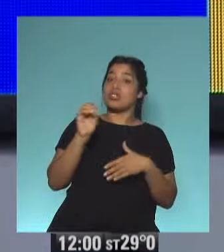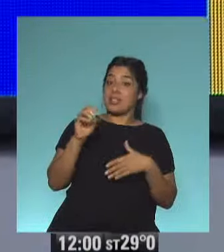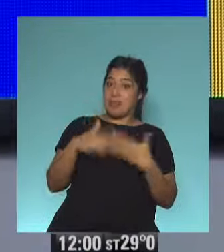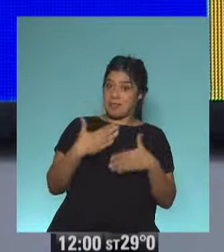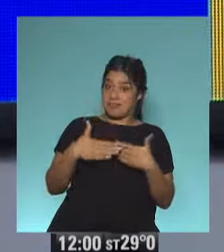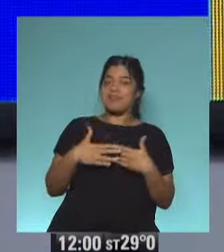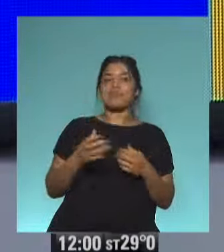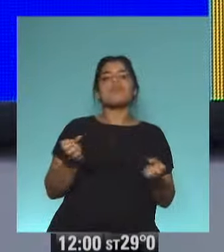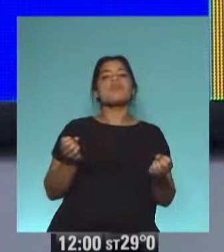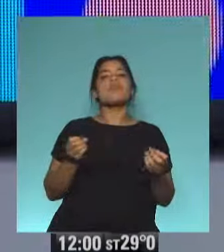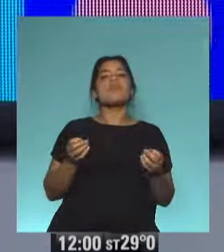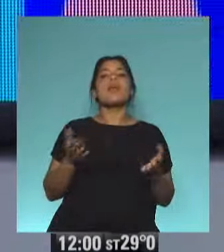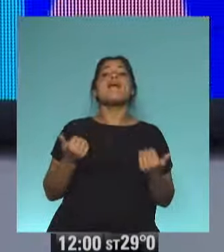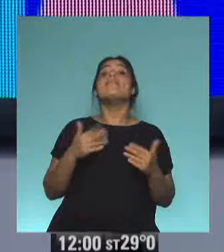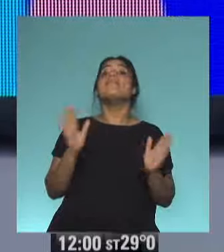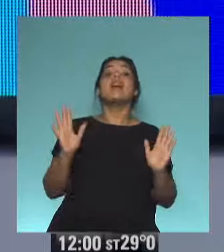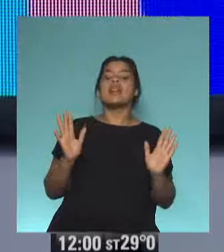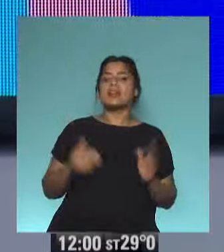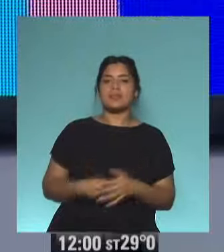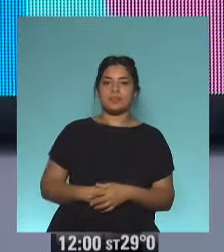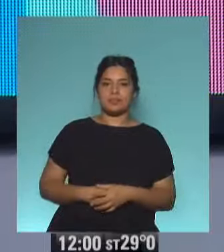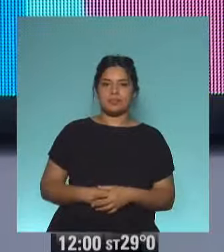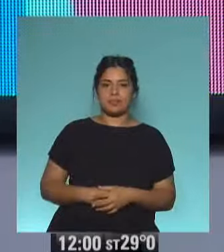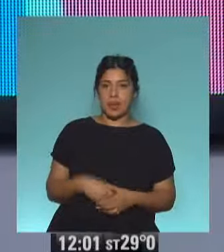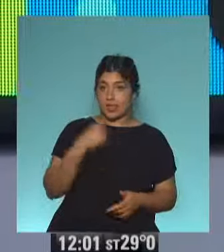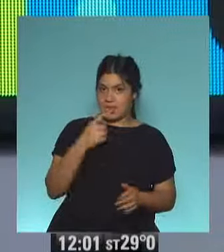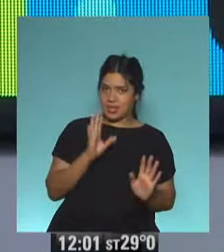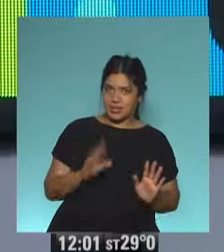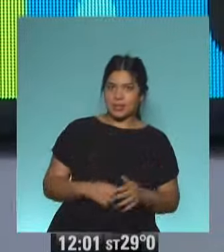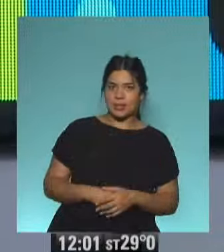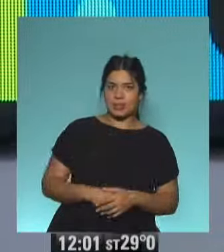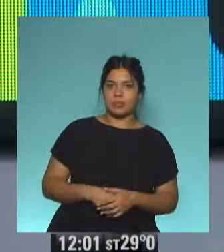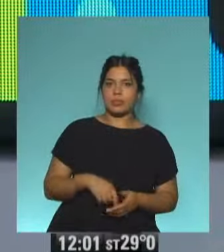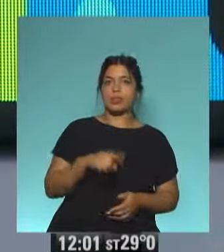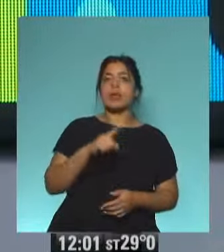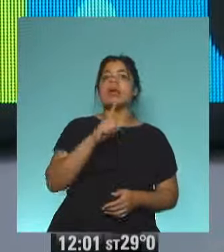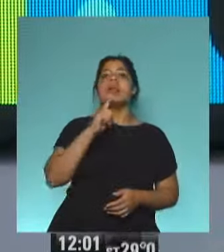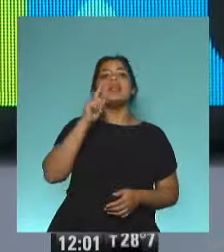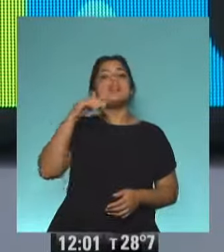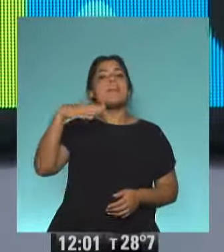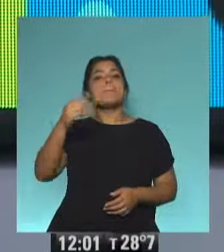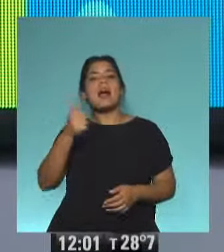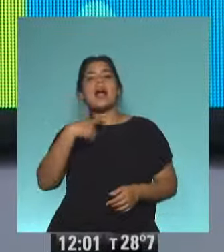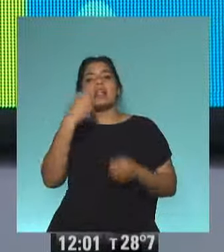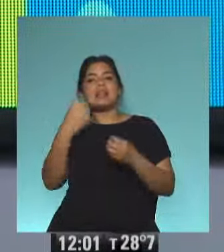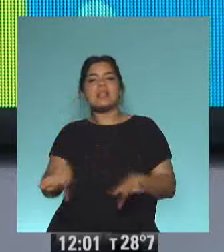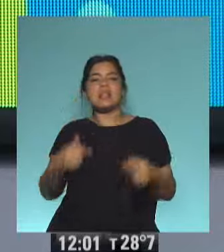encontramos el juego en esta. Esta dice: timba tira que te mira, timba tiro